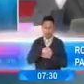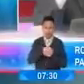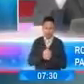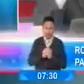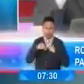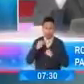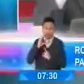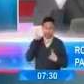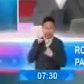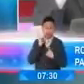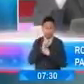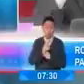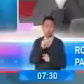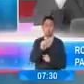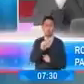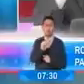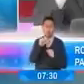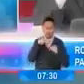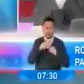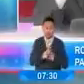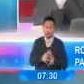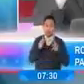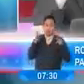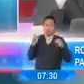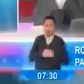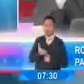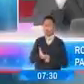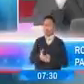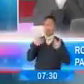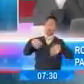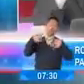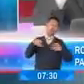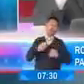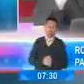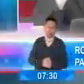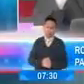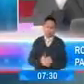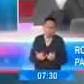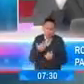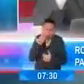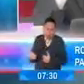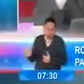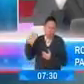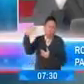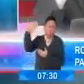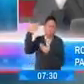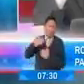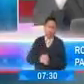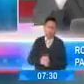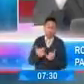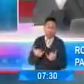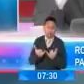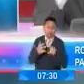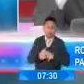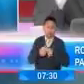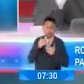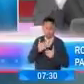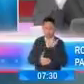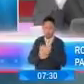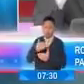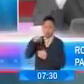de las críticas, por pequeña que sea, para amplificarla. Y creo que eso es lo que estamos viendo en la política, y ahora que entramos en una época